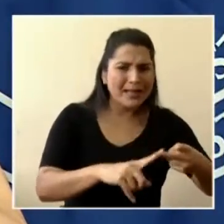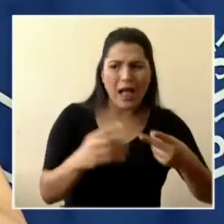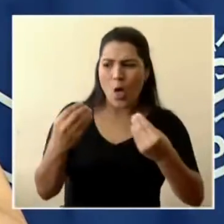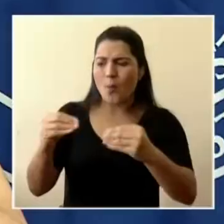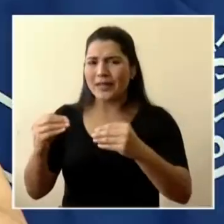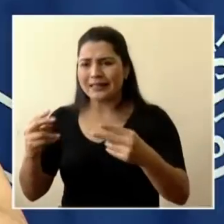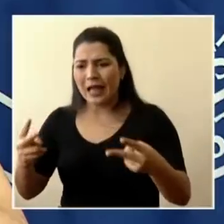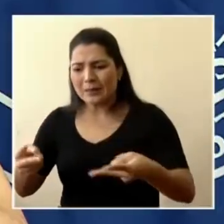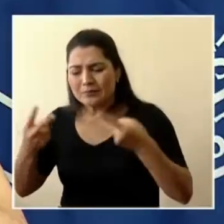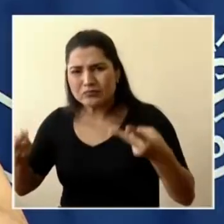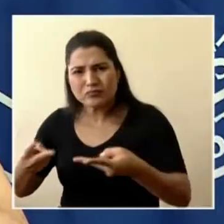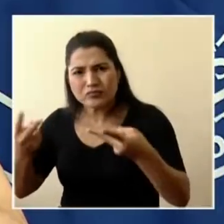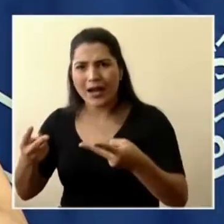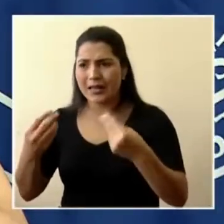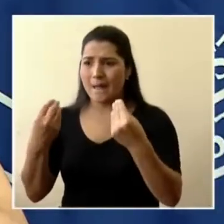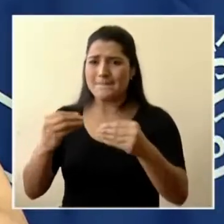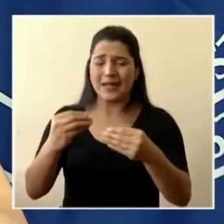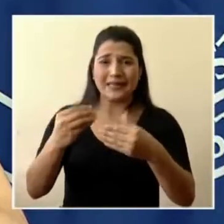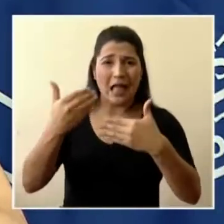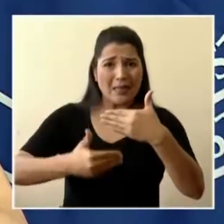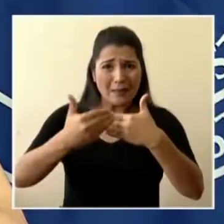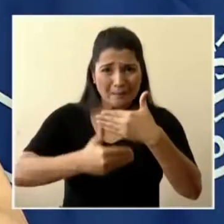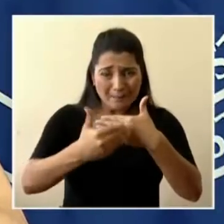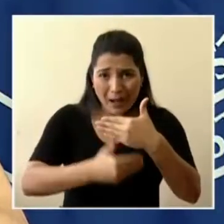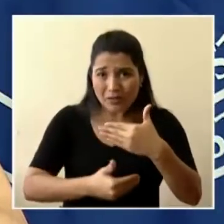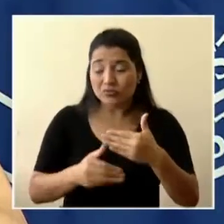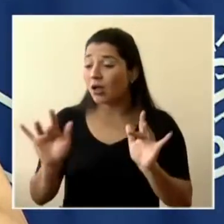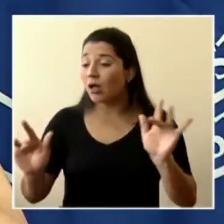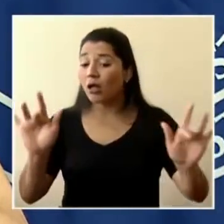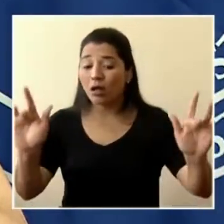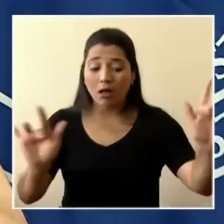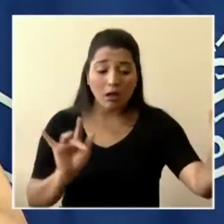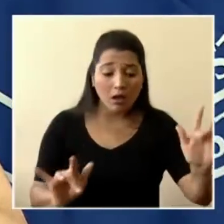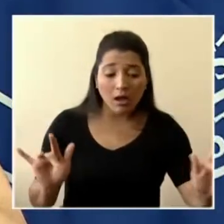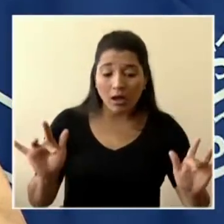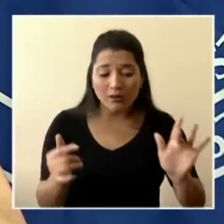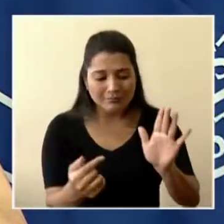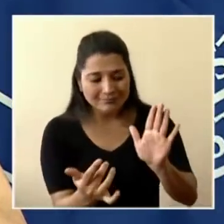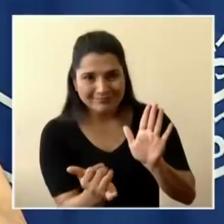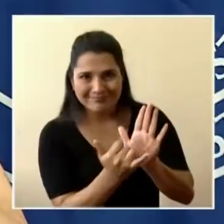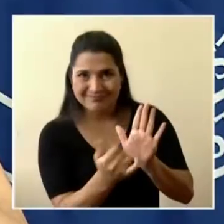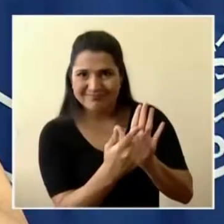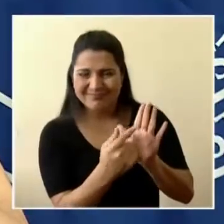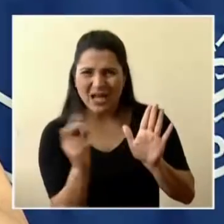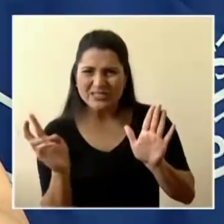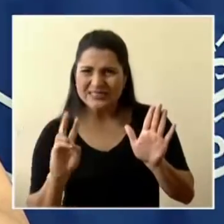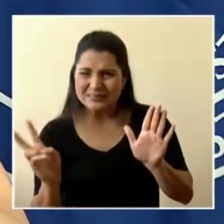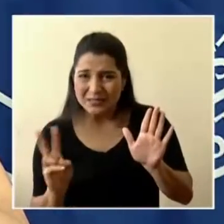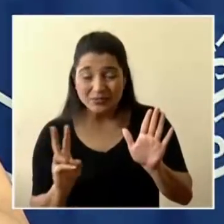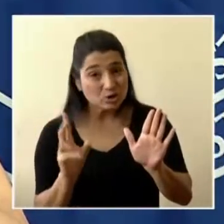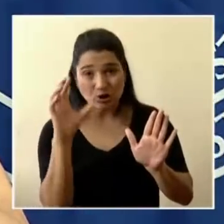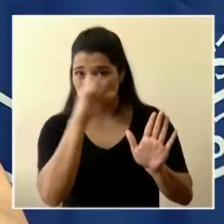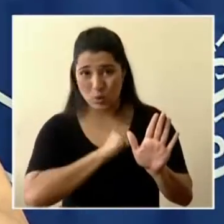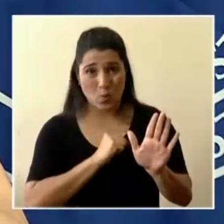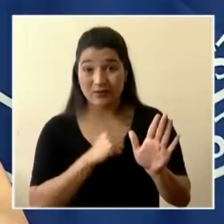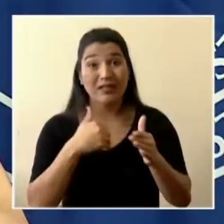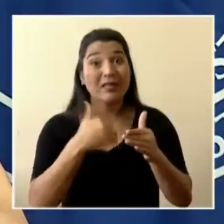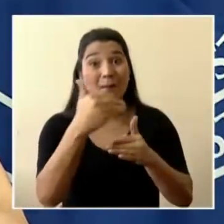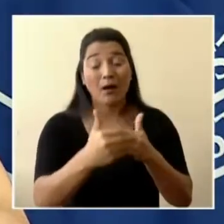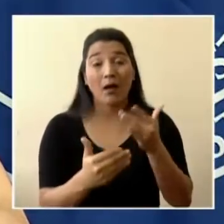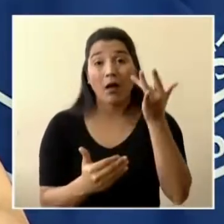panadería, pueden haber gotitas de saliva que no estamos viendo y que están en los objetos de uso común en esos